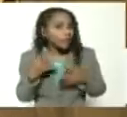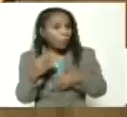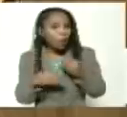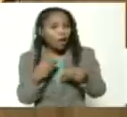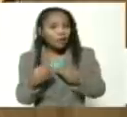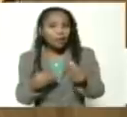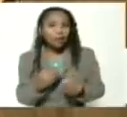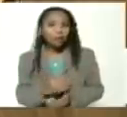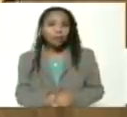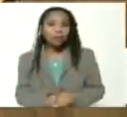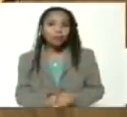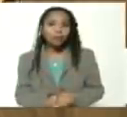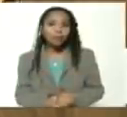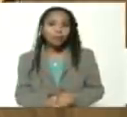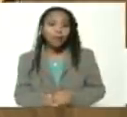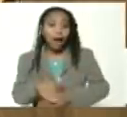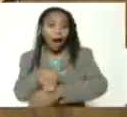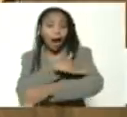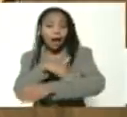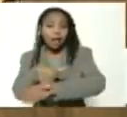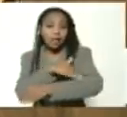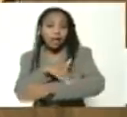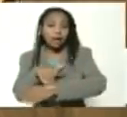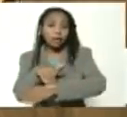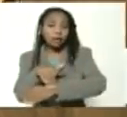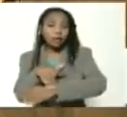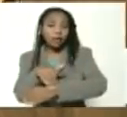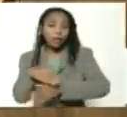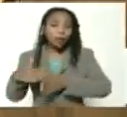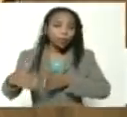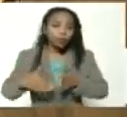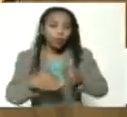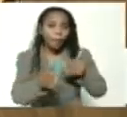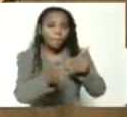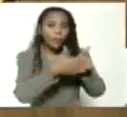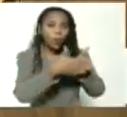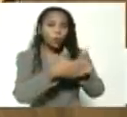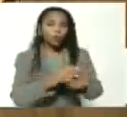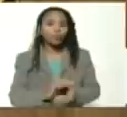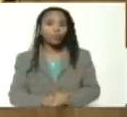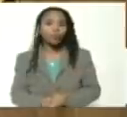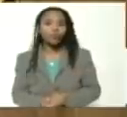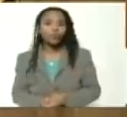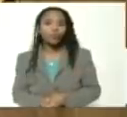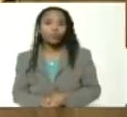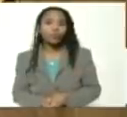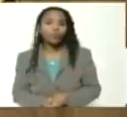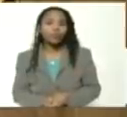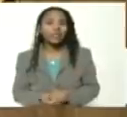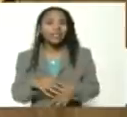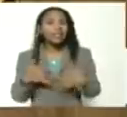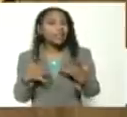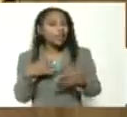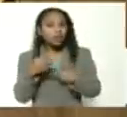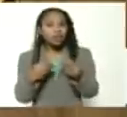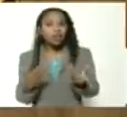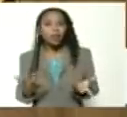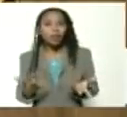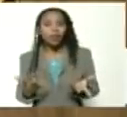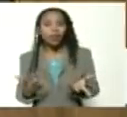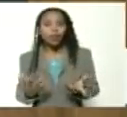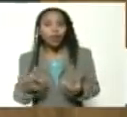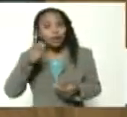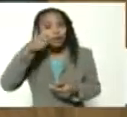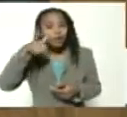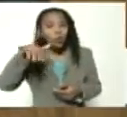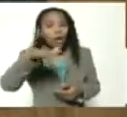hacer? La calle la habían cerrado. ¿Qué íbamos a hacer? La ciudad